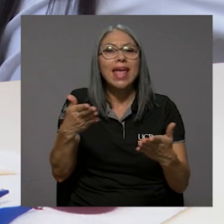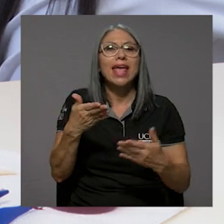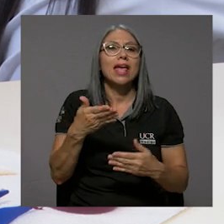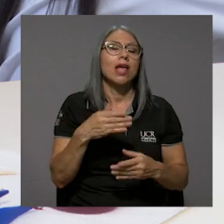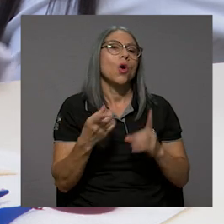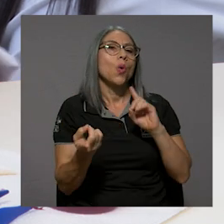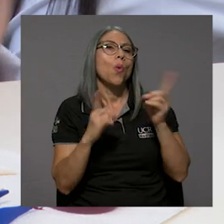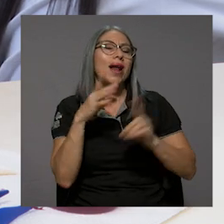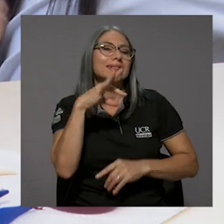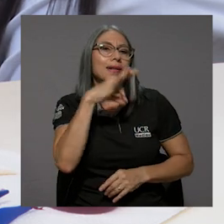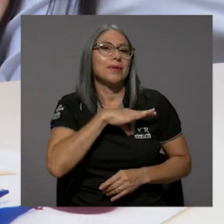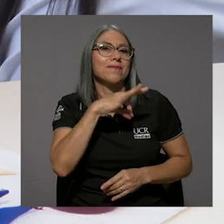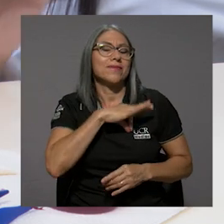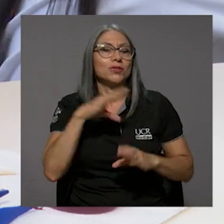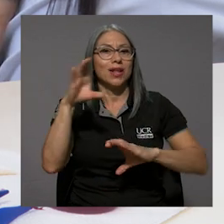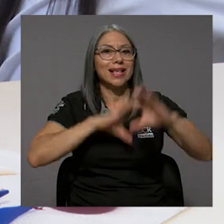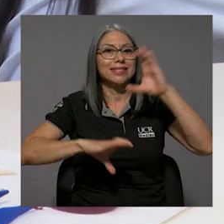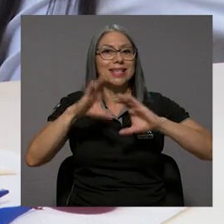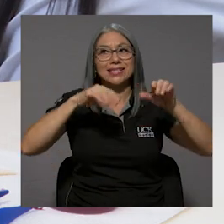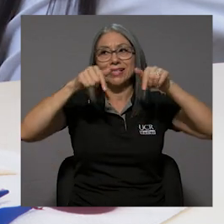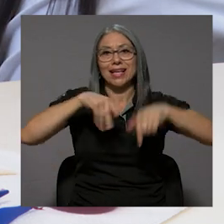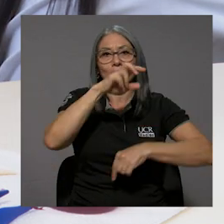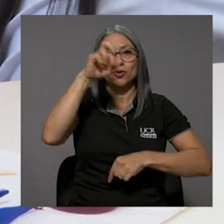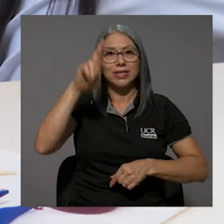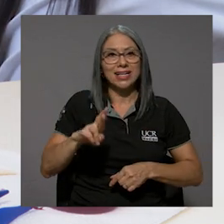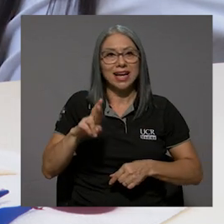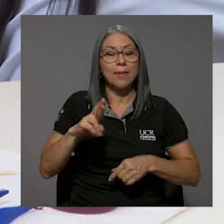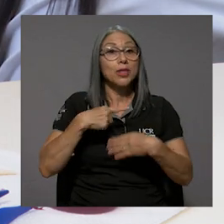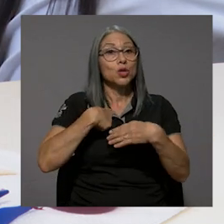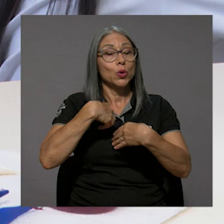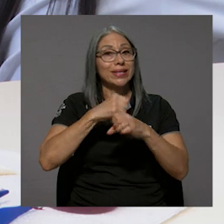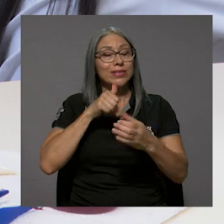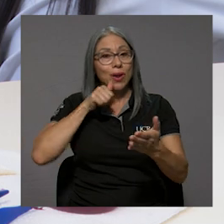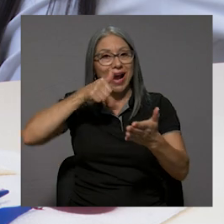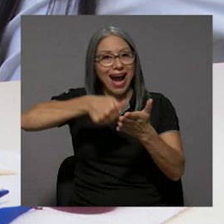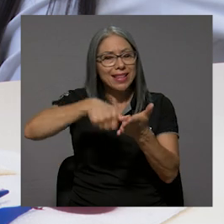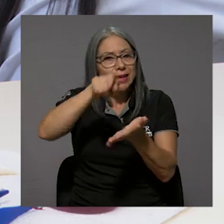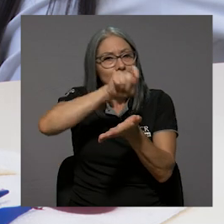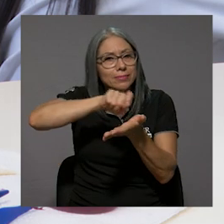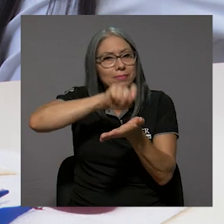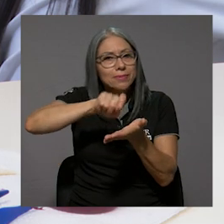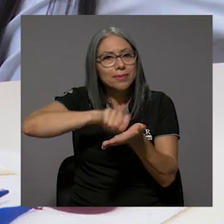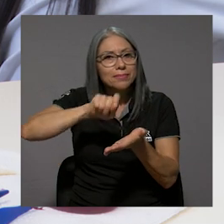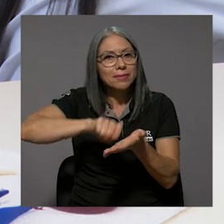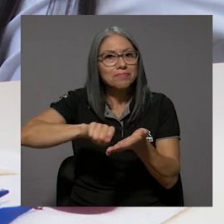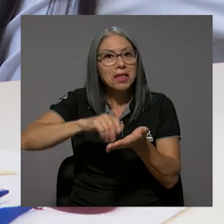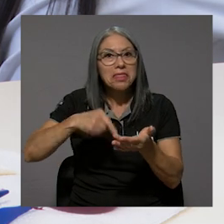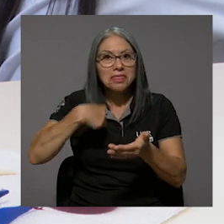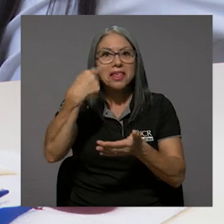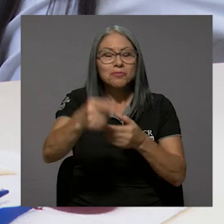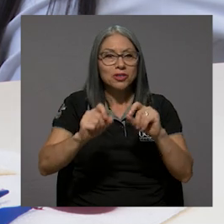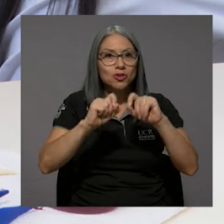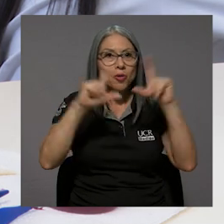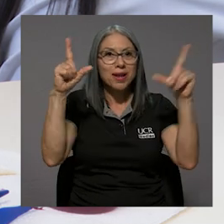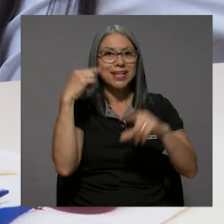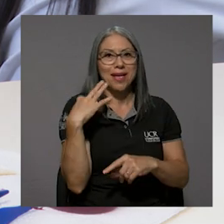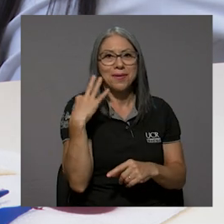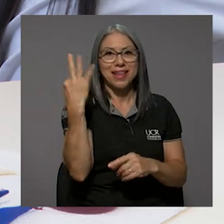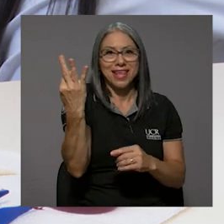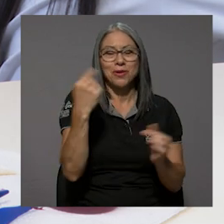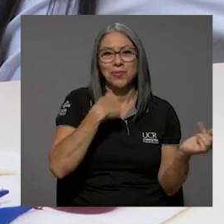Entonces yo redacté una carta y después, para mi sorpresa, que sí me eligieron para